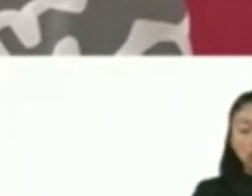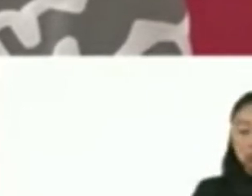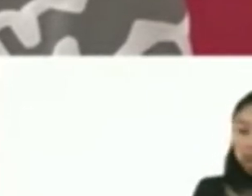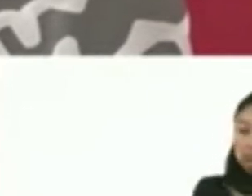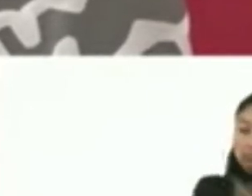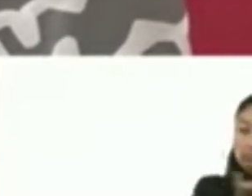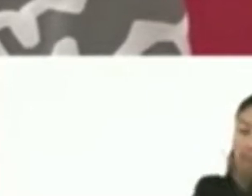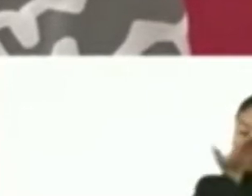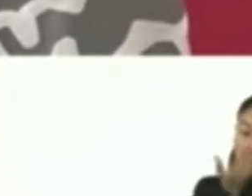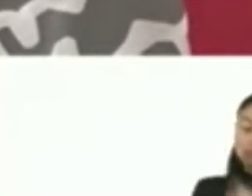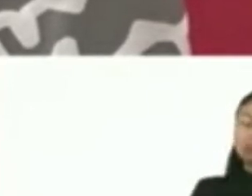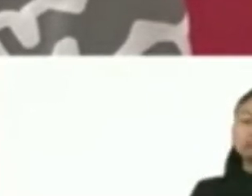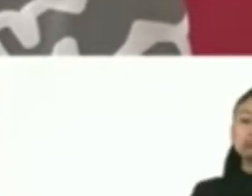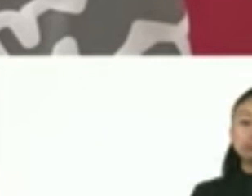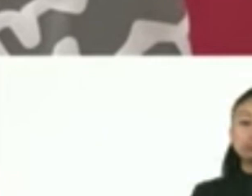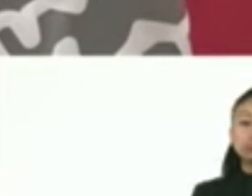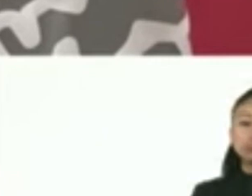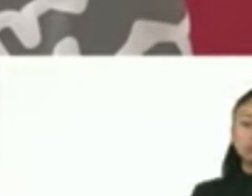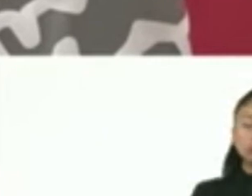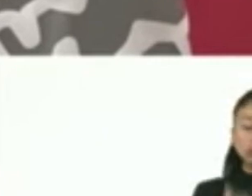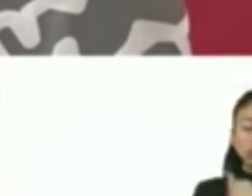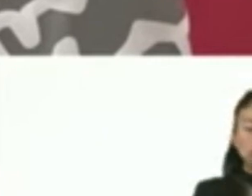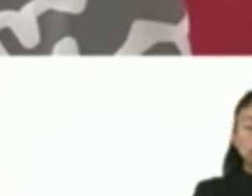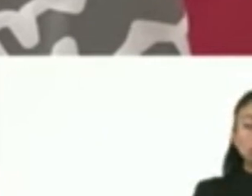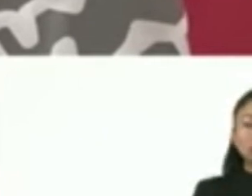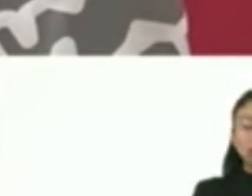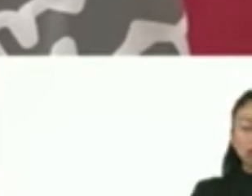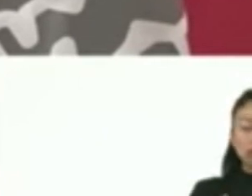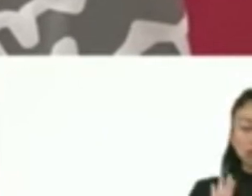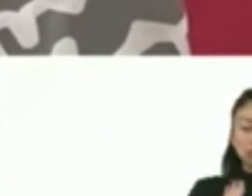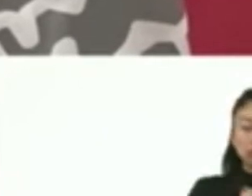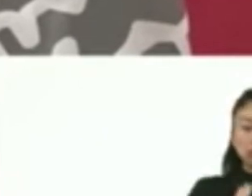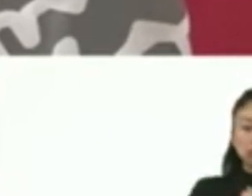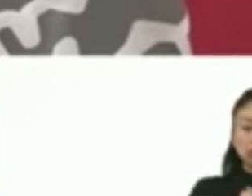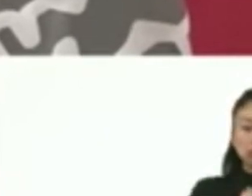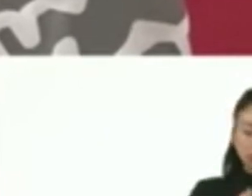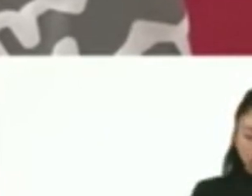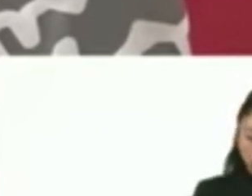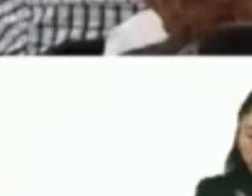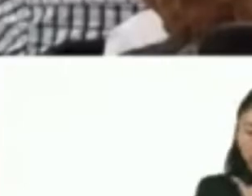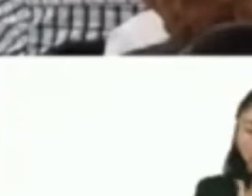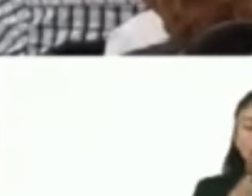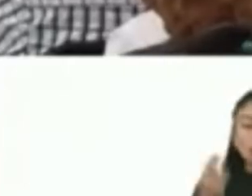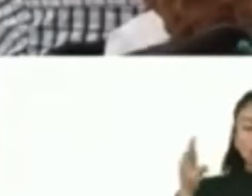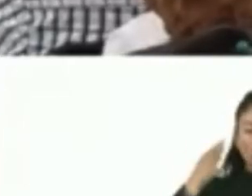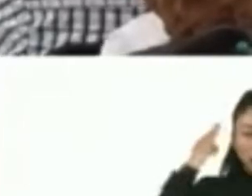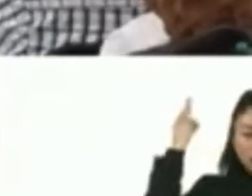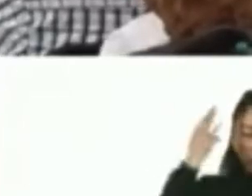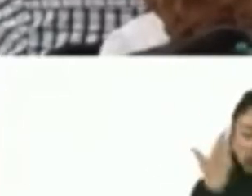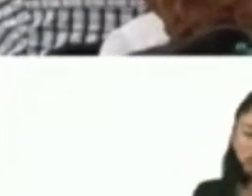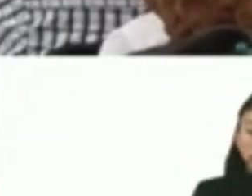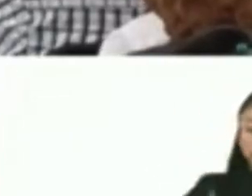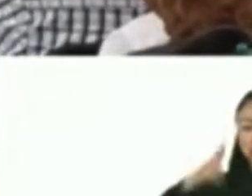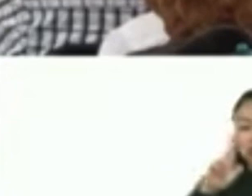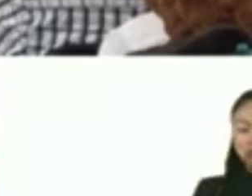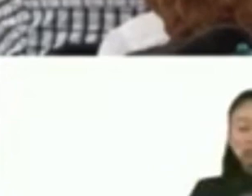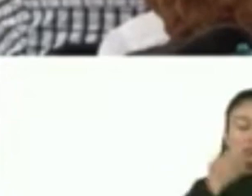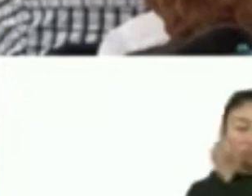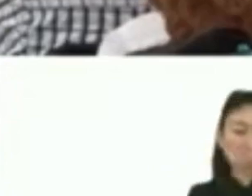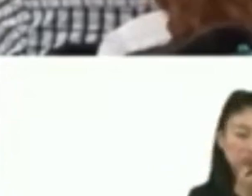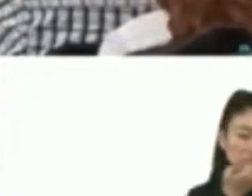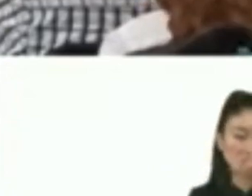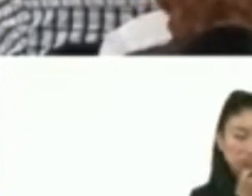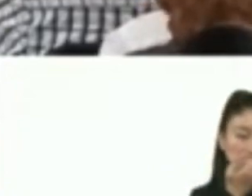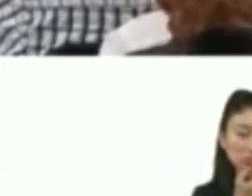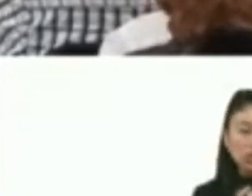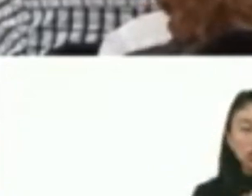aeropuerto internacional de la Ciudad de México, convertirlo en un nuevo Santa Fe y el aeropuerto hacerlo en Texcoco. En un mensaje tras la instalación de la mesa